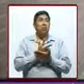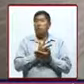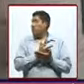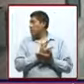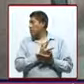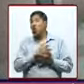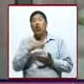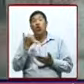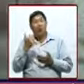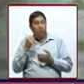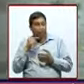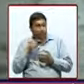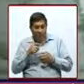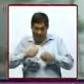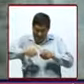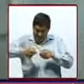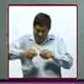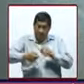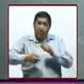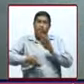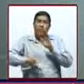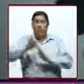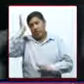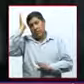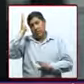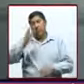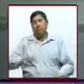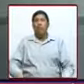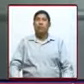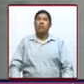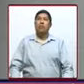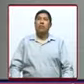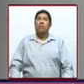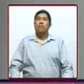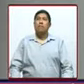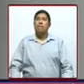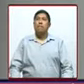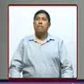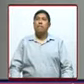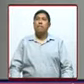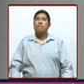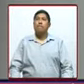antisociales llegan, arrancan y se lo llevan por esta avenida.